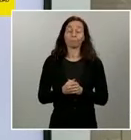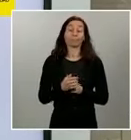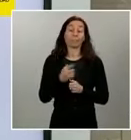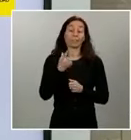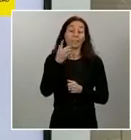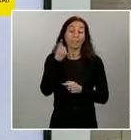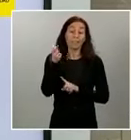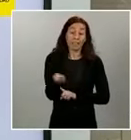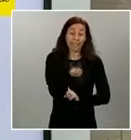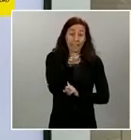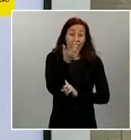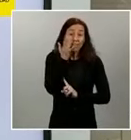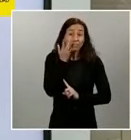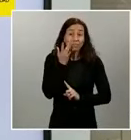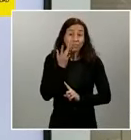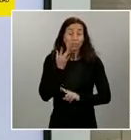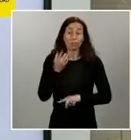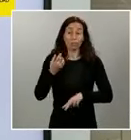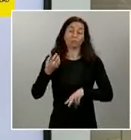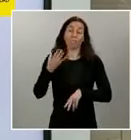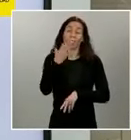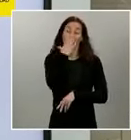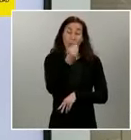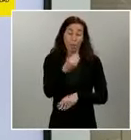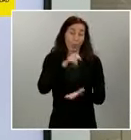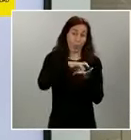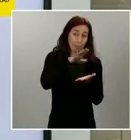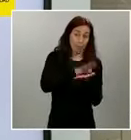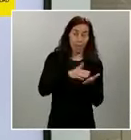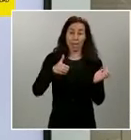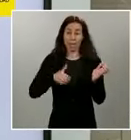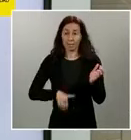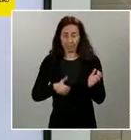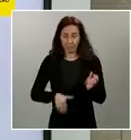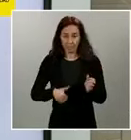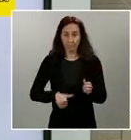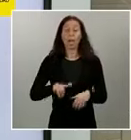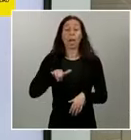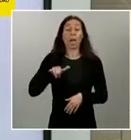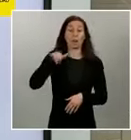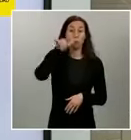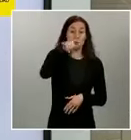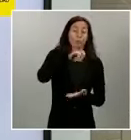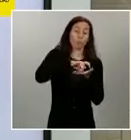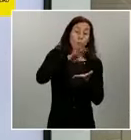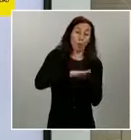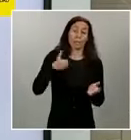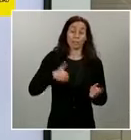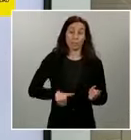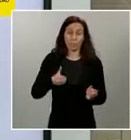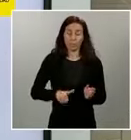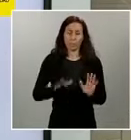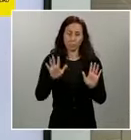las estaciones del AVE de Málaga y Sevilla, los aeropuertos de Málaga-Sevilla,